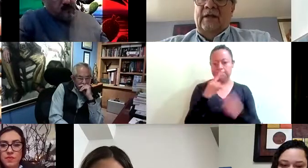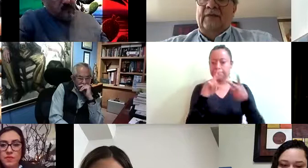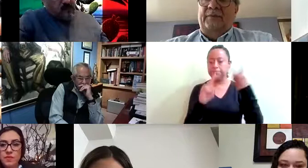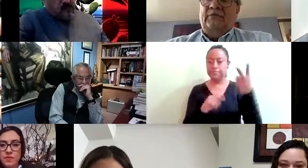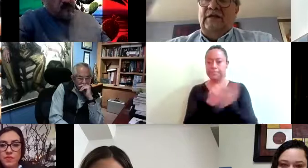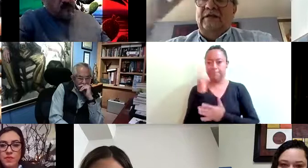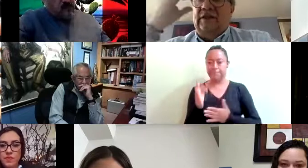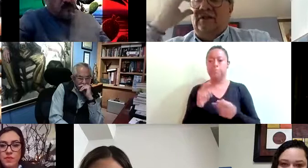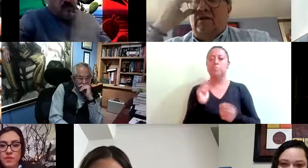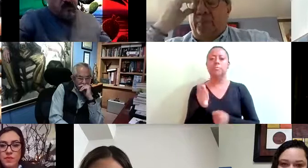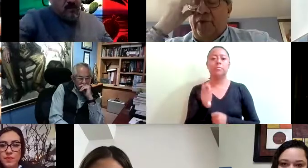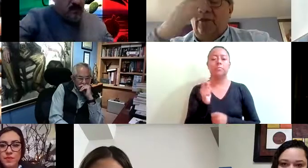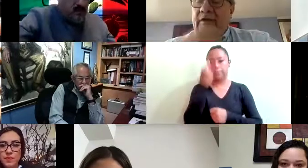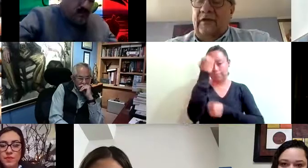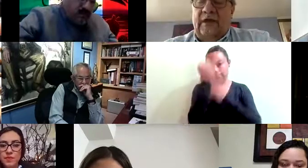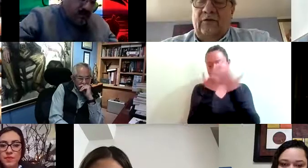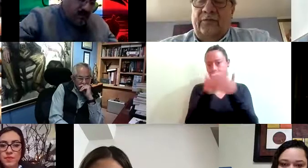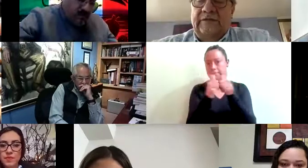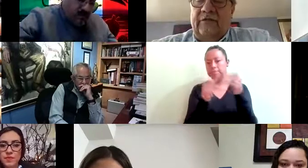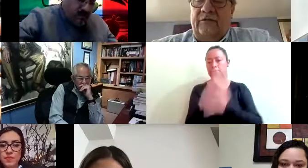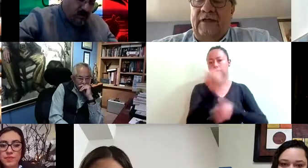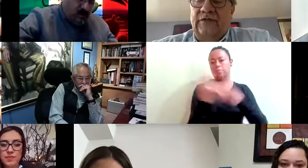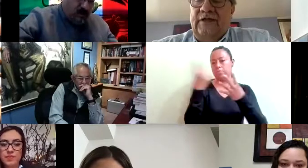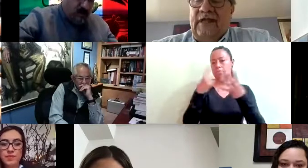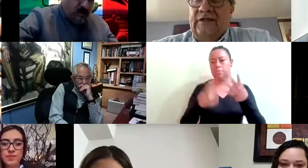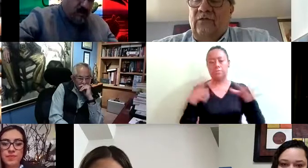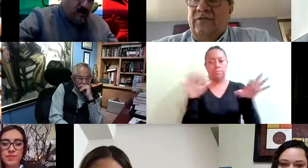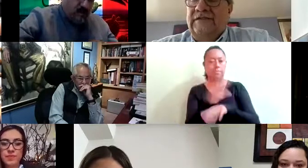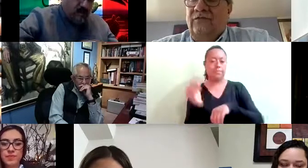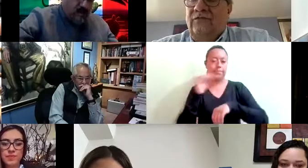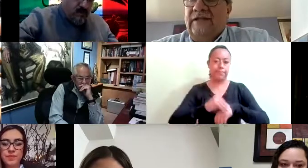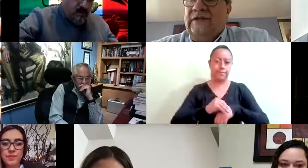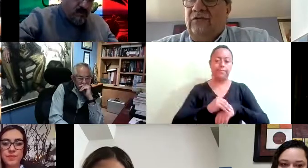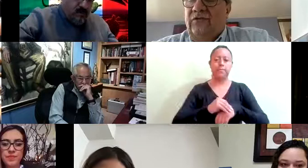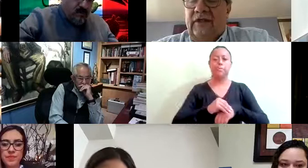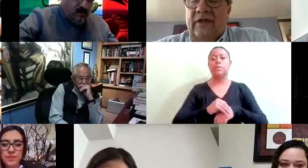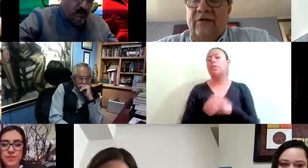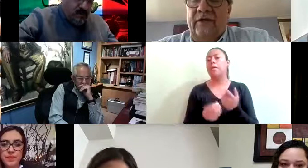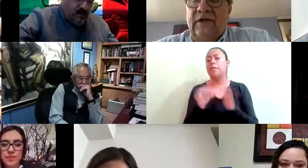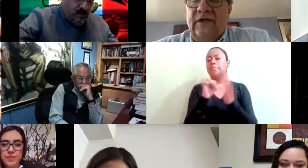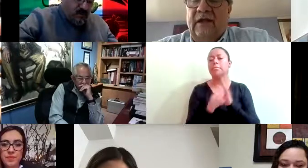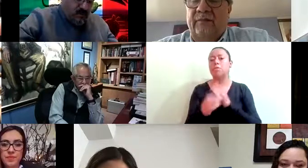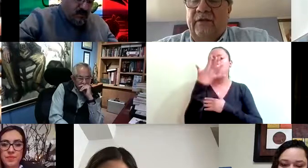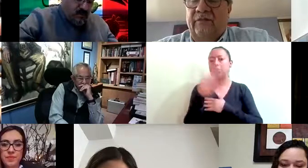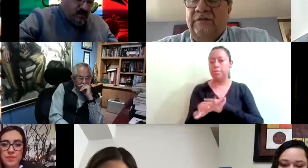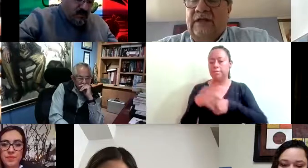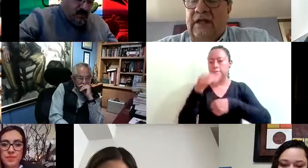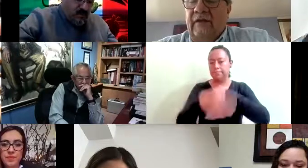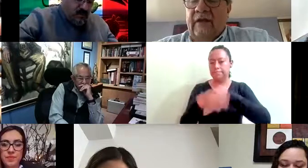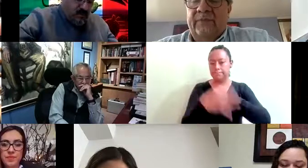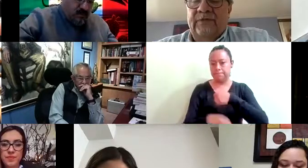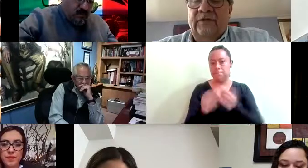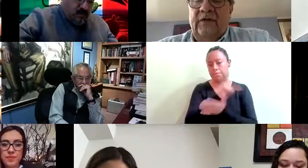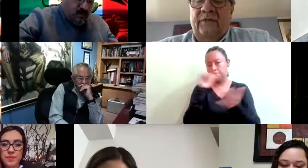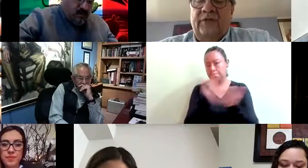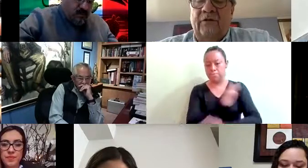dictamen respecto a la iniciativa con proyecto de decreto por el que se reforma y adiciona el artículo 10º transitorio de la Ley Orgánica del Poder Judicial,